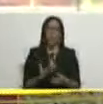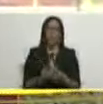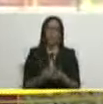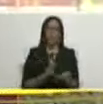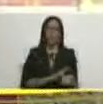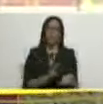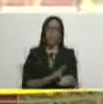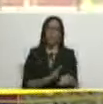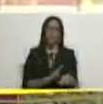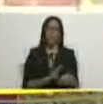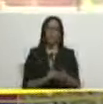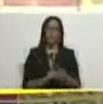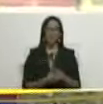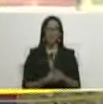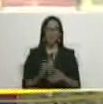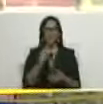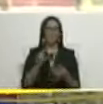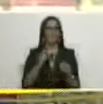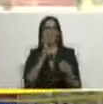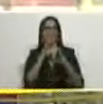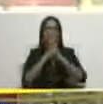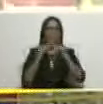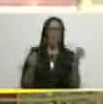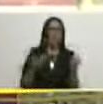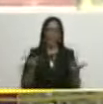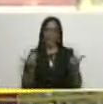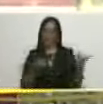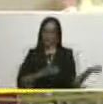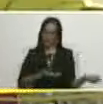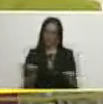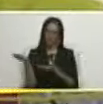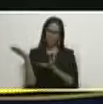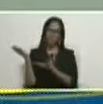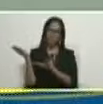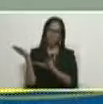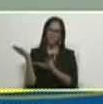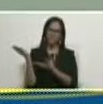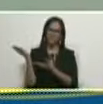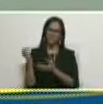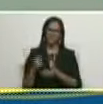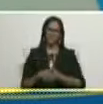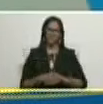Víctor Clar, dímelo todo, Víctor, adelante.